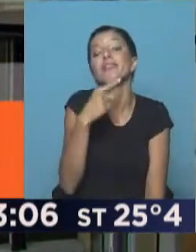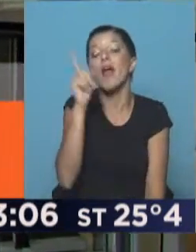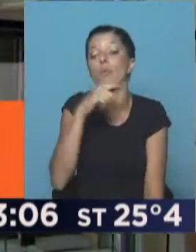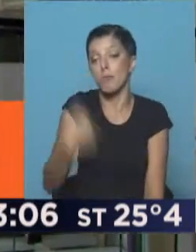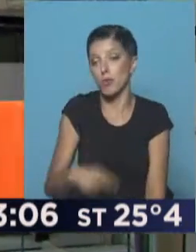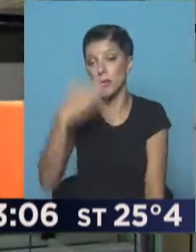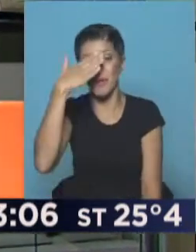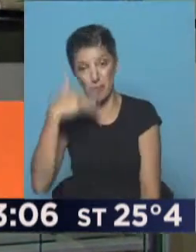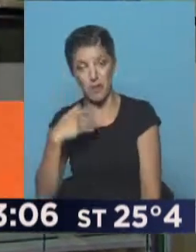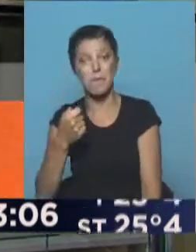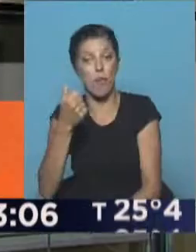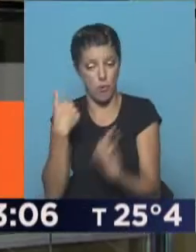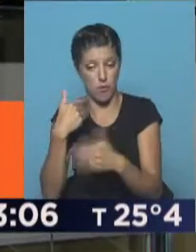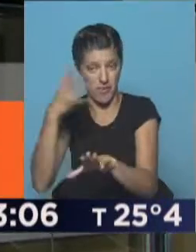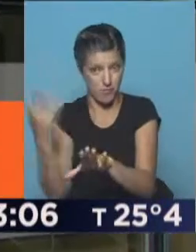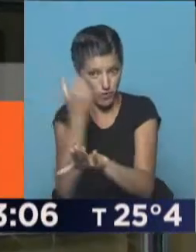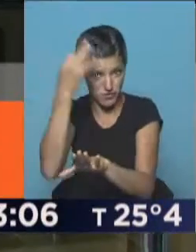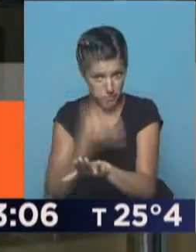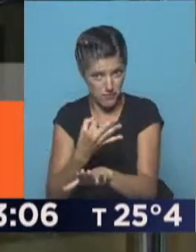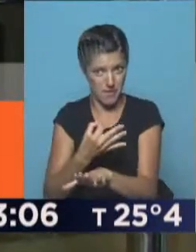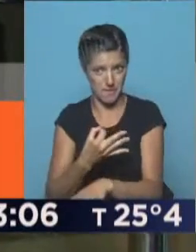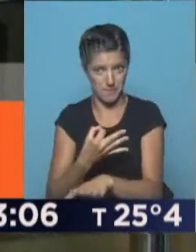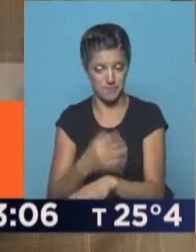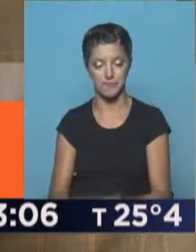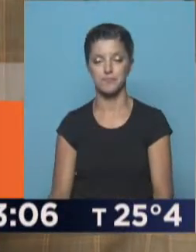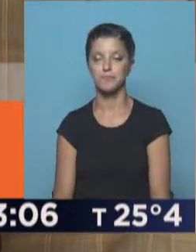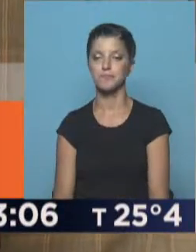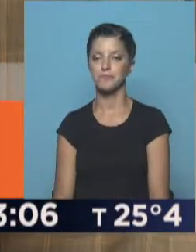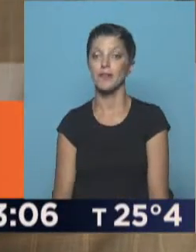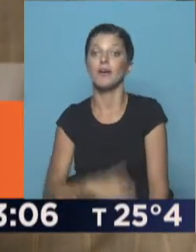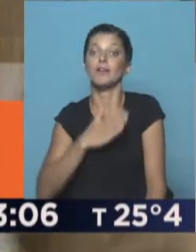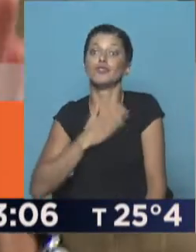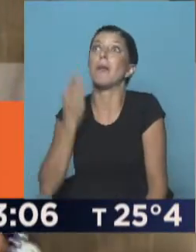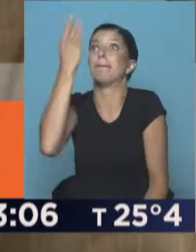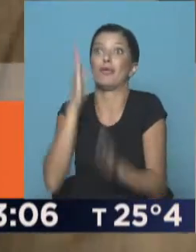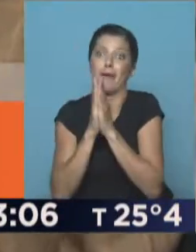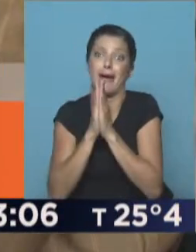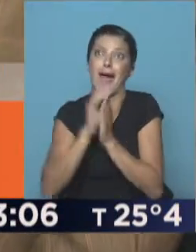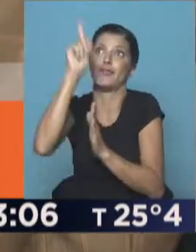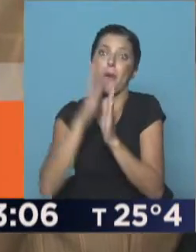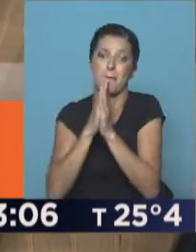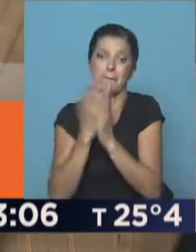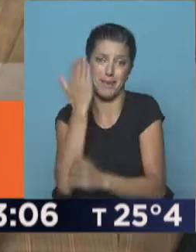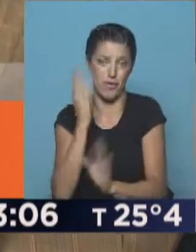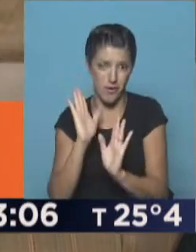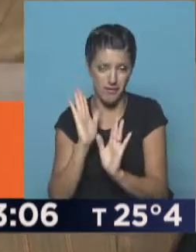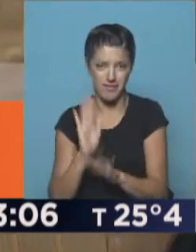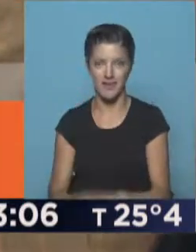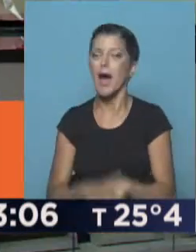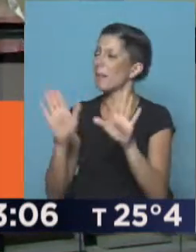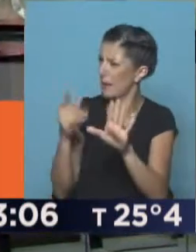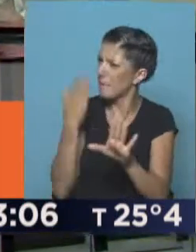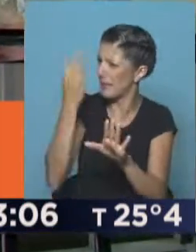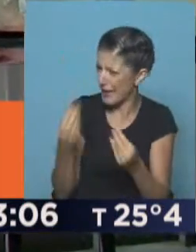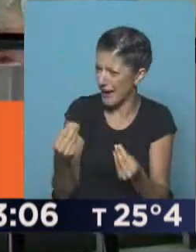pero podrá hacer bastante menos de lo que dice. Lo que yo ruego a Dios... ¿En qué plano, por que, ejemplo? A ver, yo quiero escuchar el ruego, a